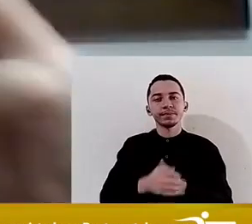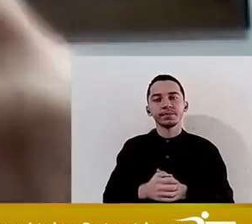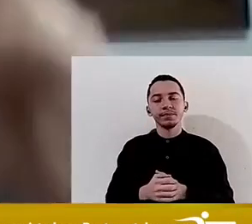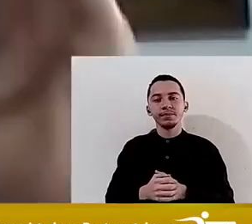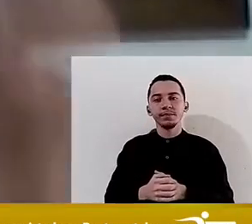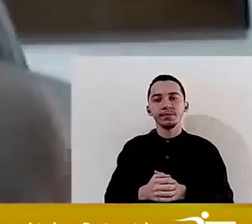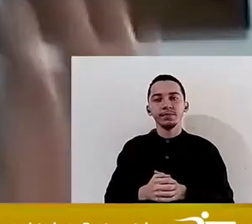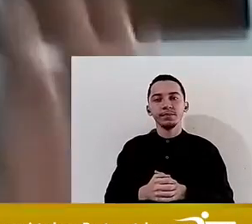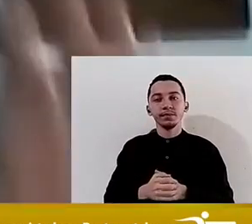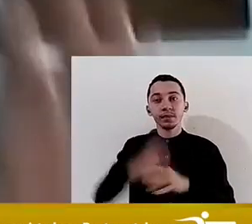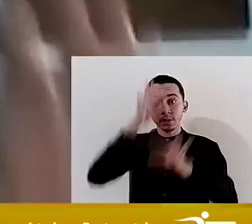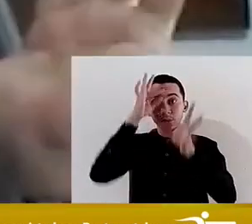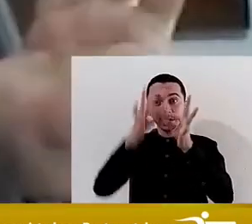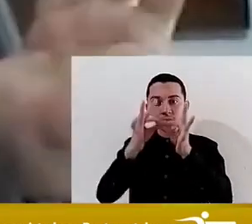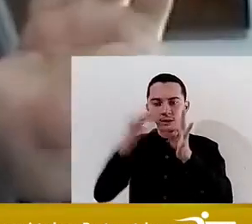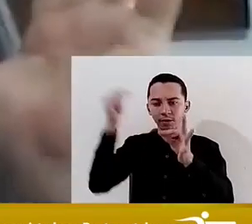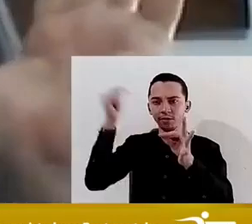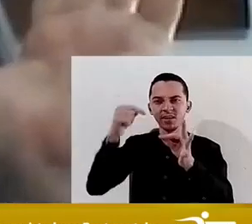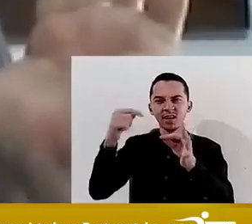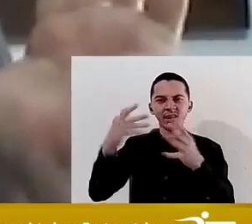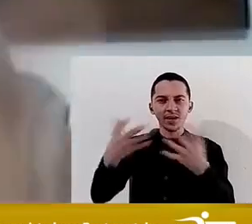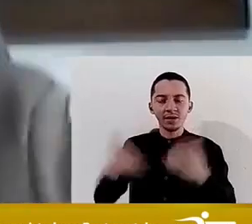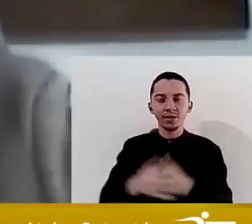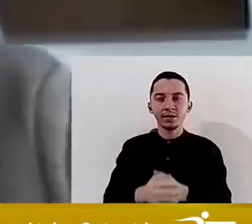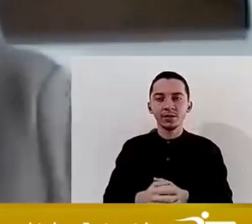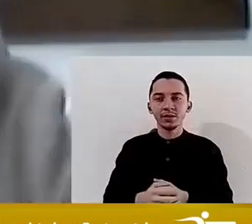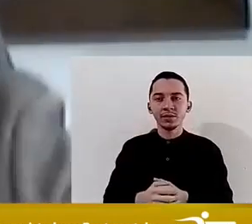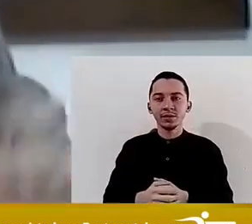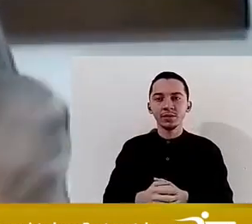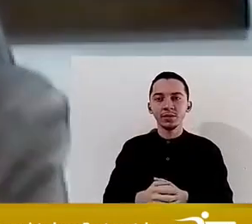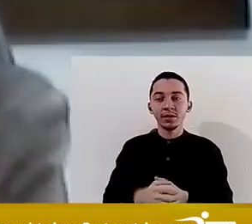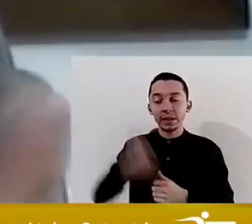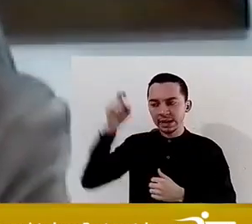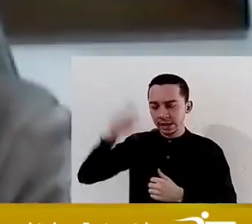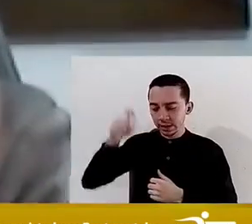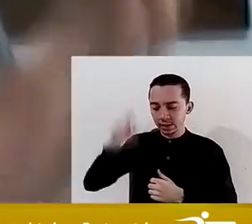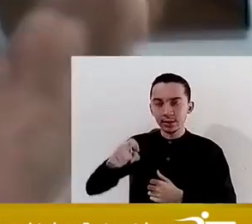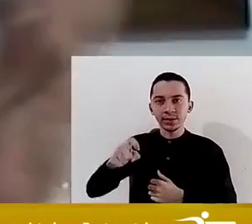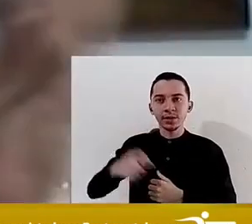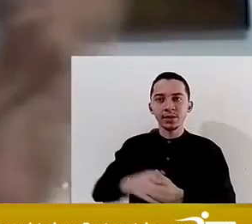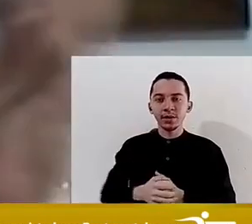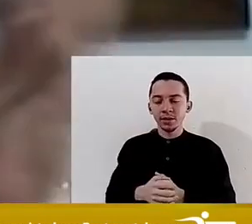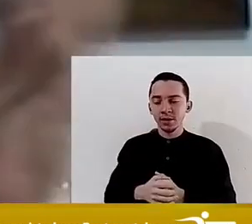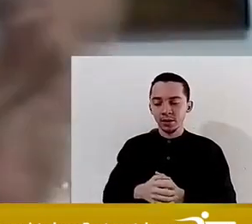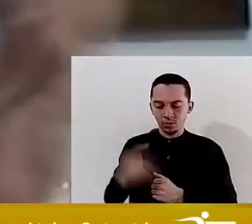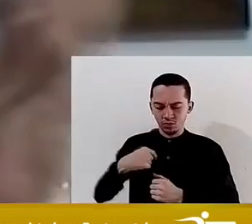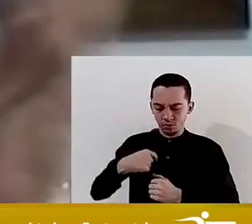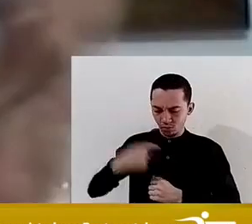un caldo de cultivo. La fe necesita un sitio donde prosperar.